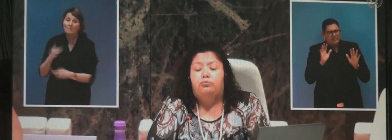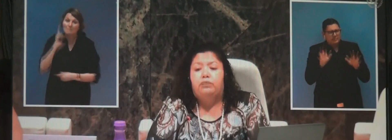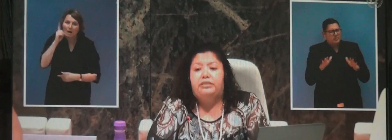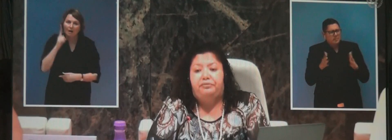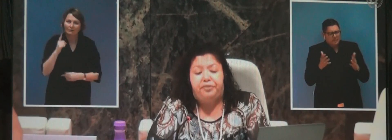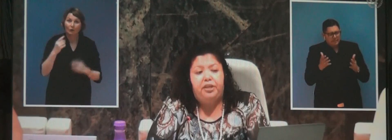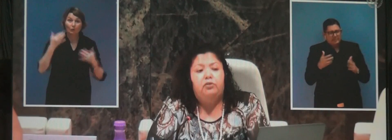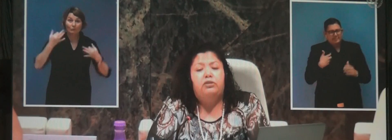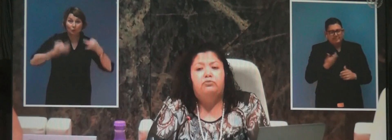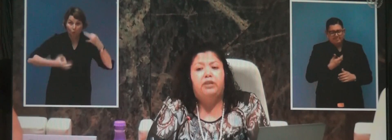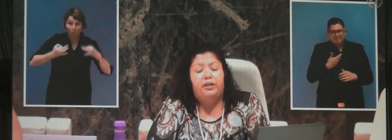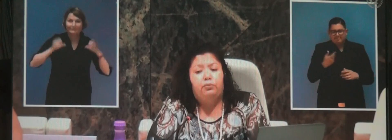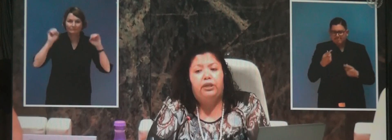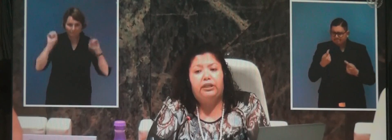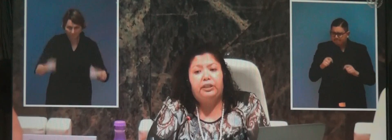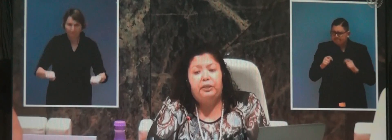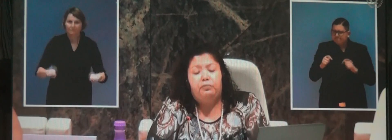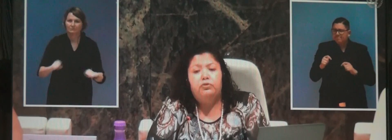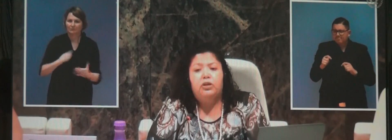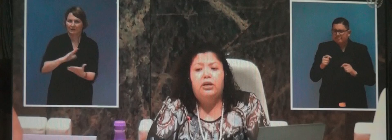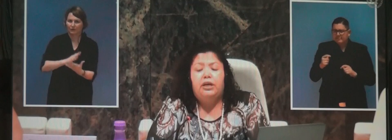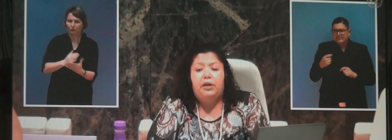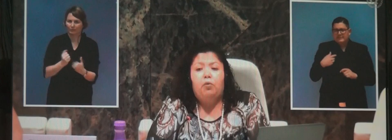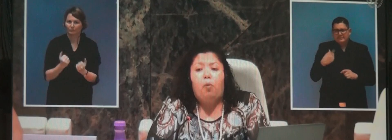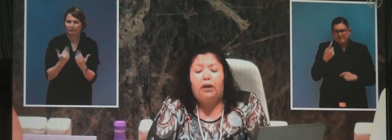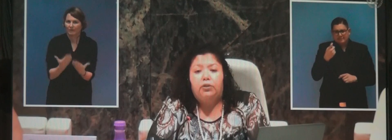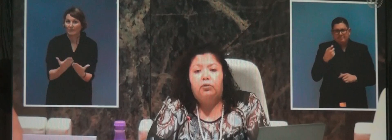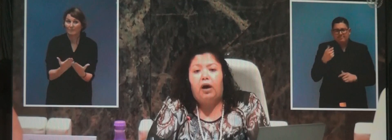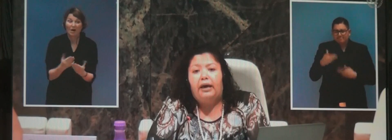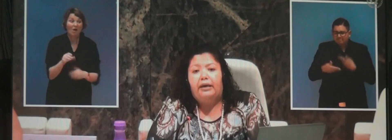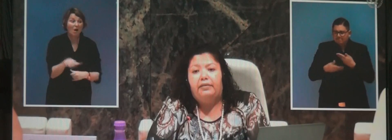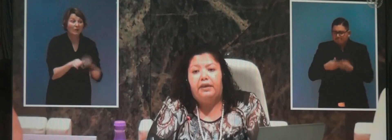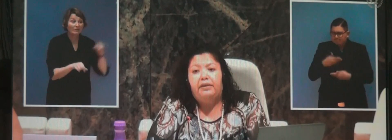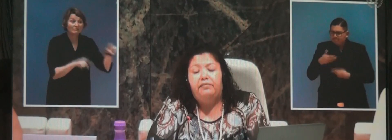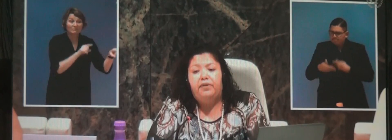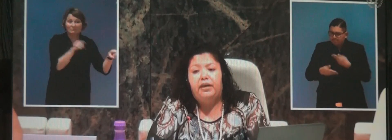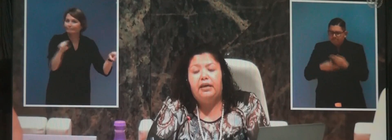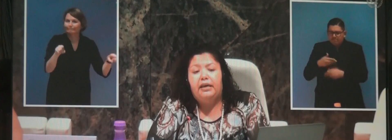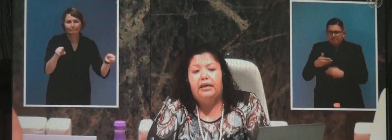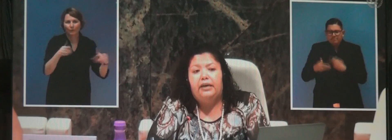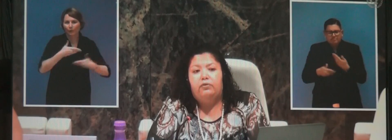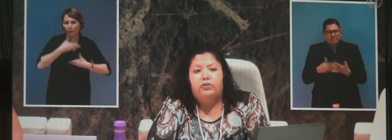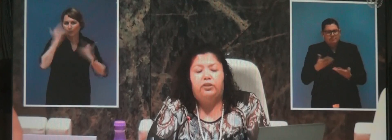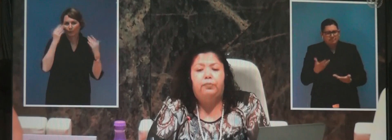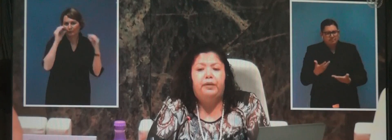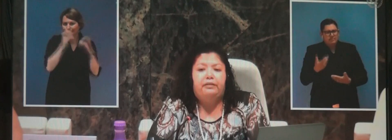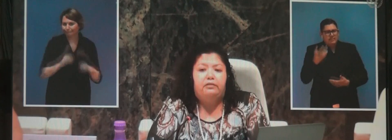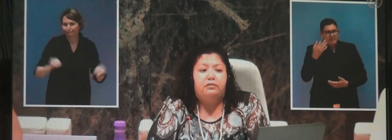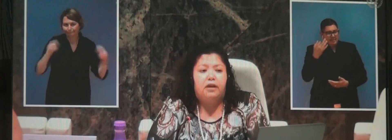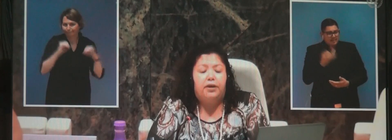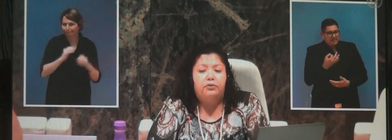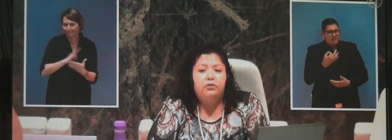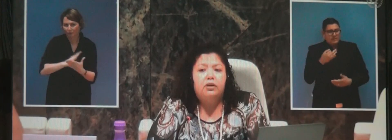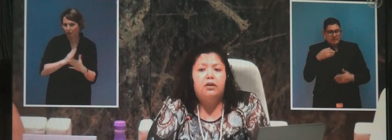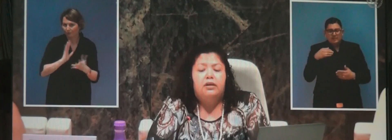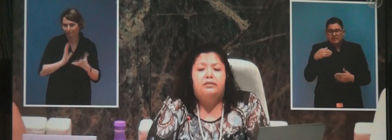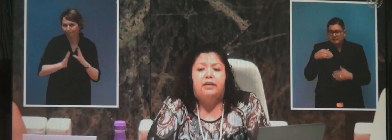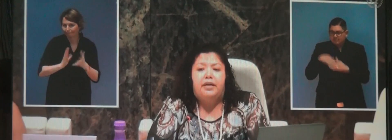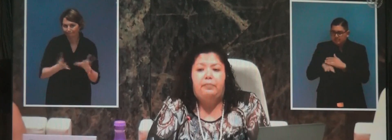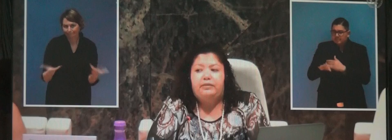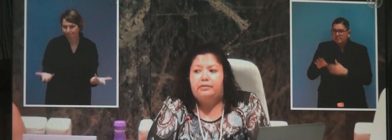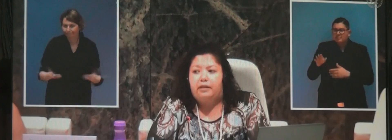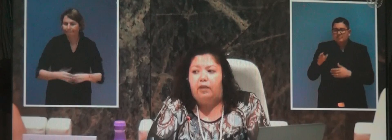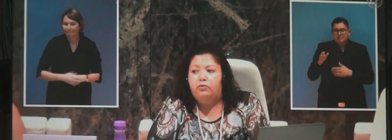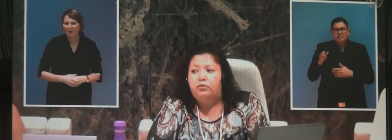es un desafío, es una deuda que tenemos en cuanto a que debe en los centros penitenciarios